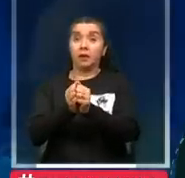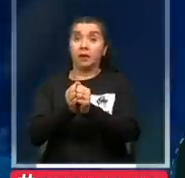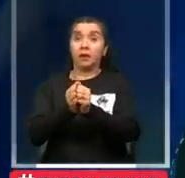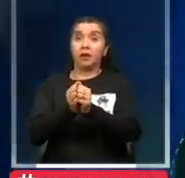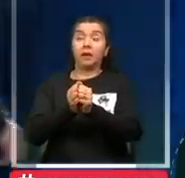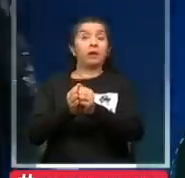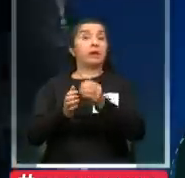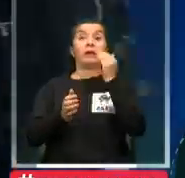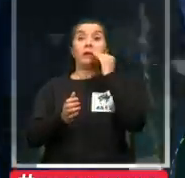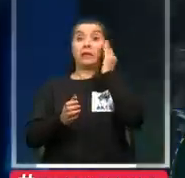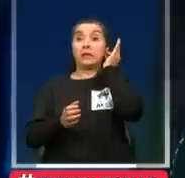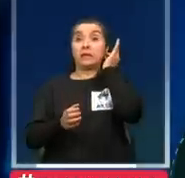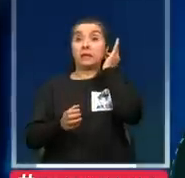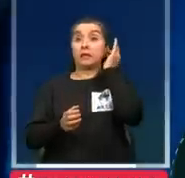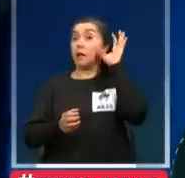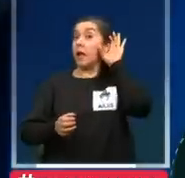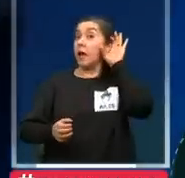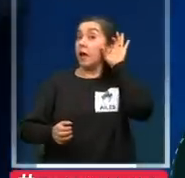las quiero escuchar, ¿eh?